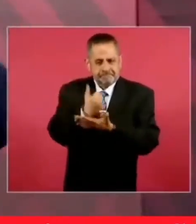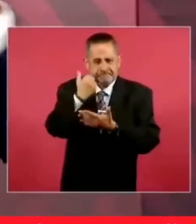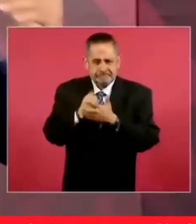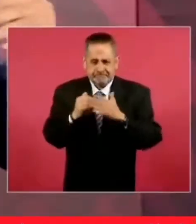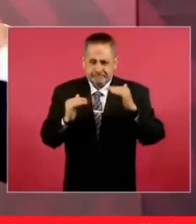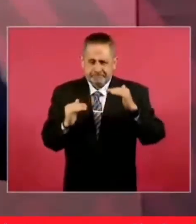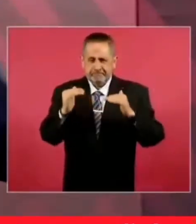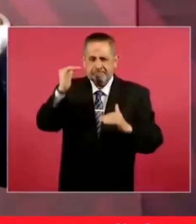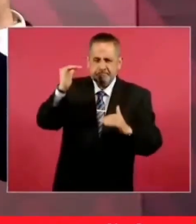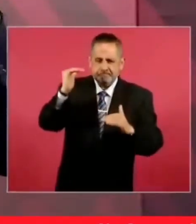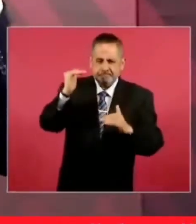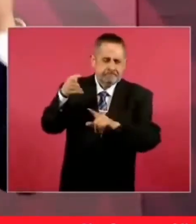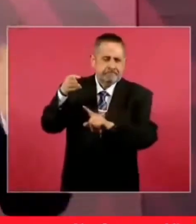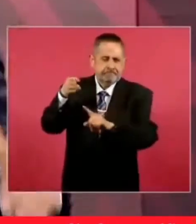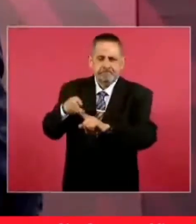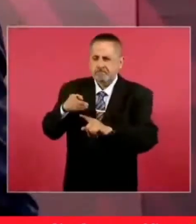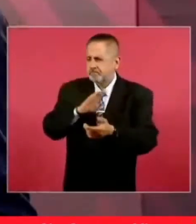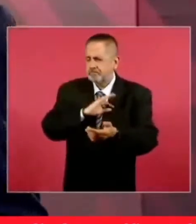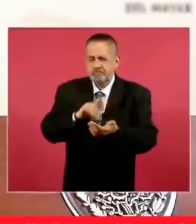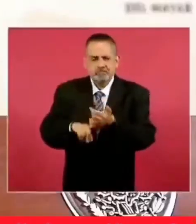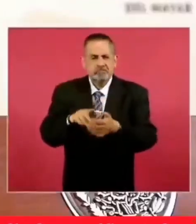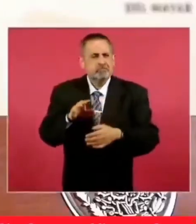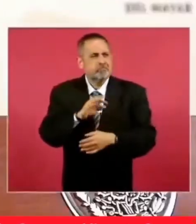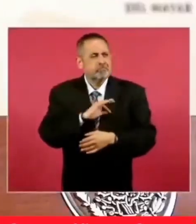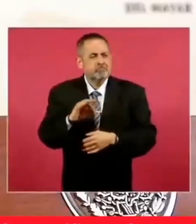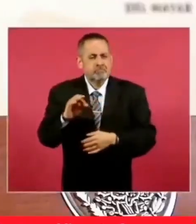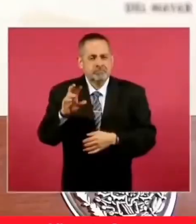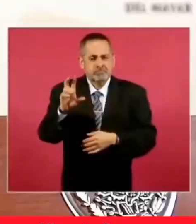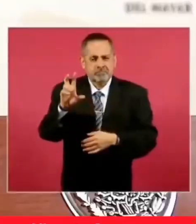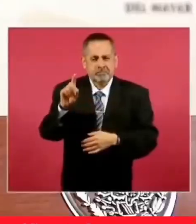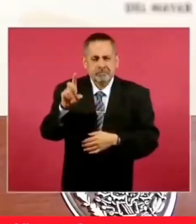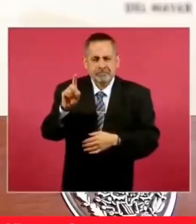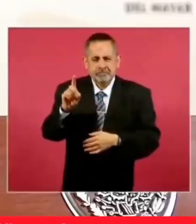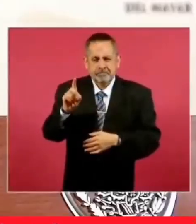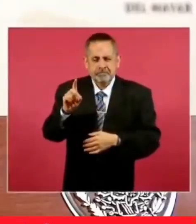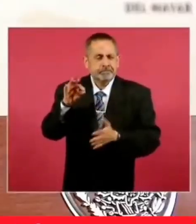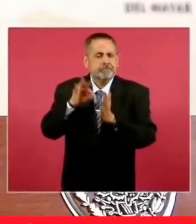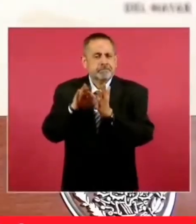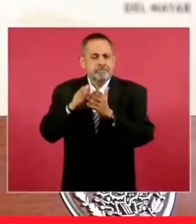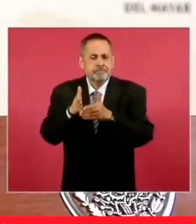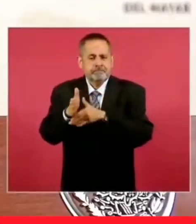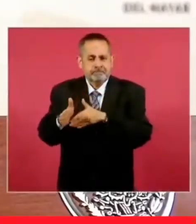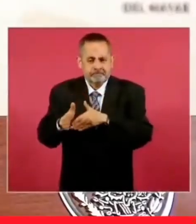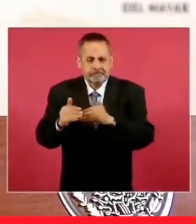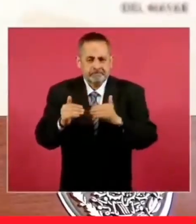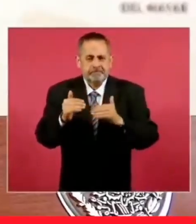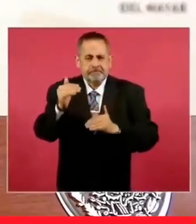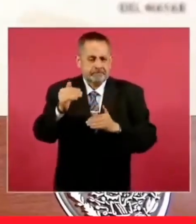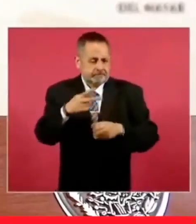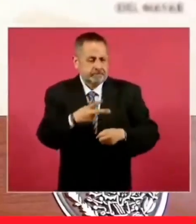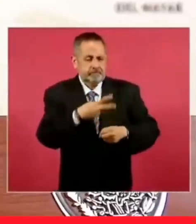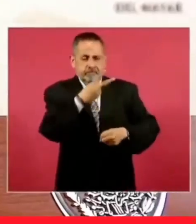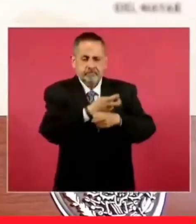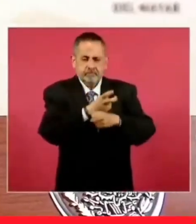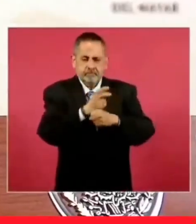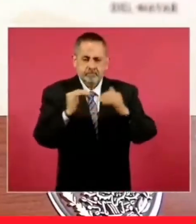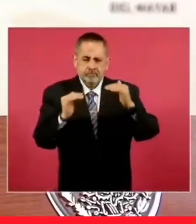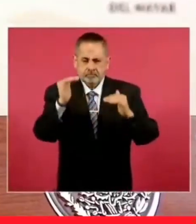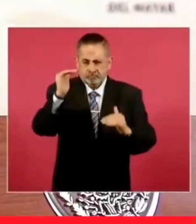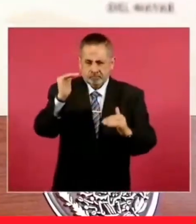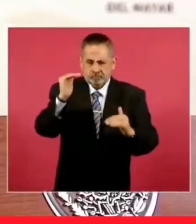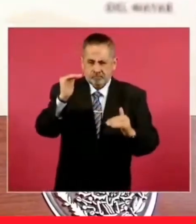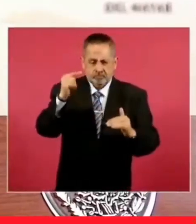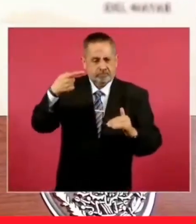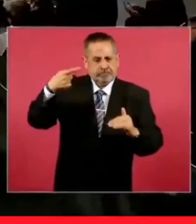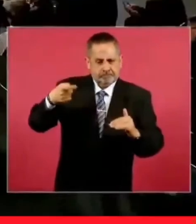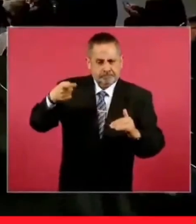que obtuve como 30 puntos de ventaja al segundo lugar.